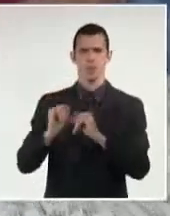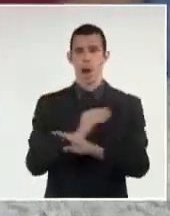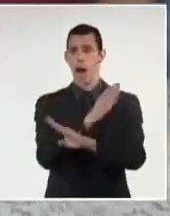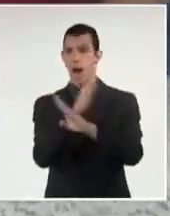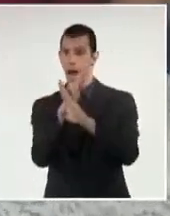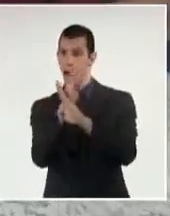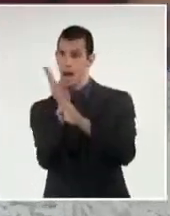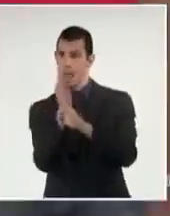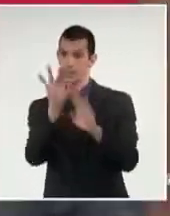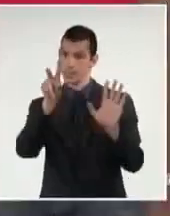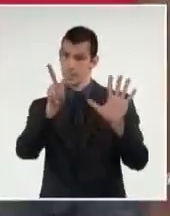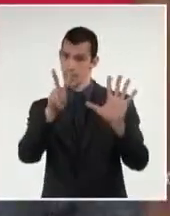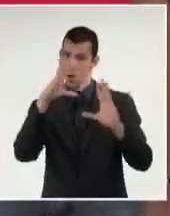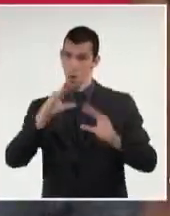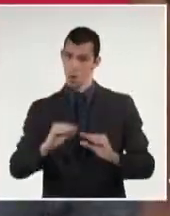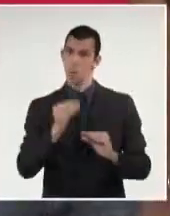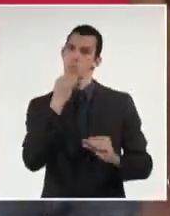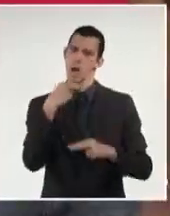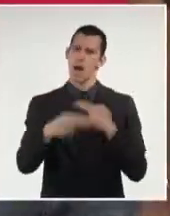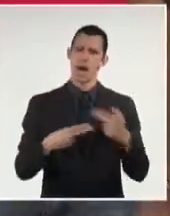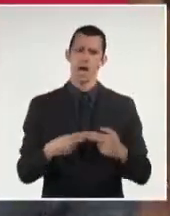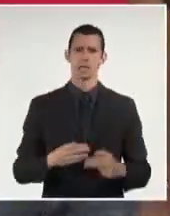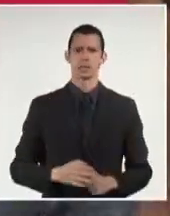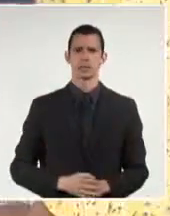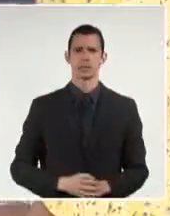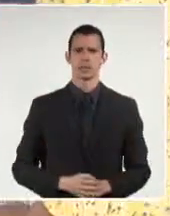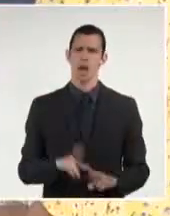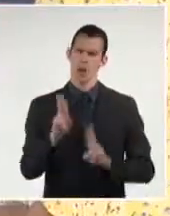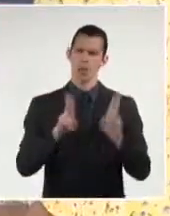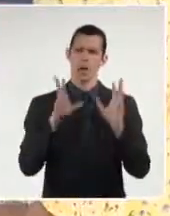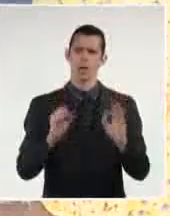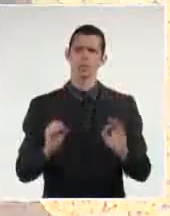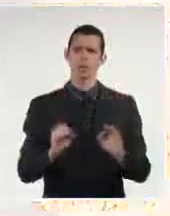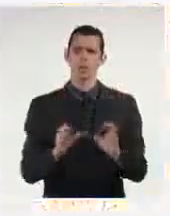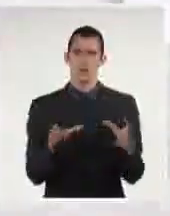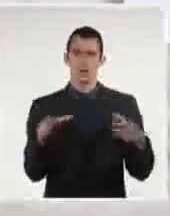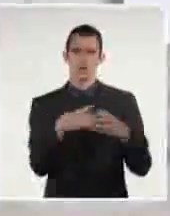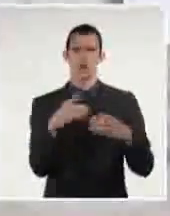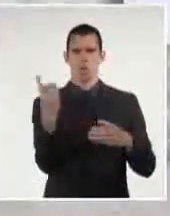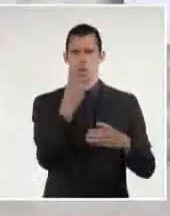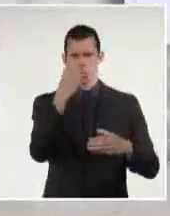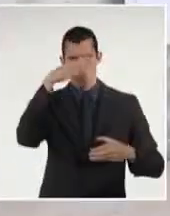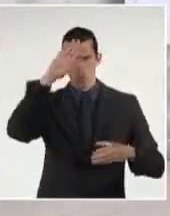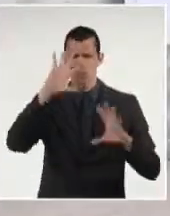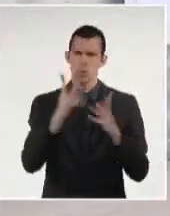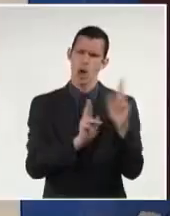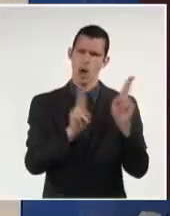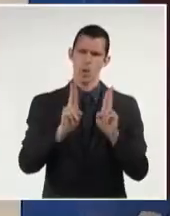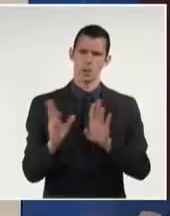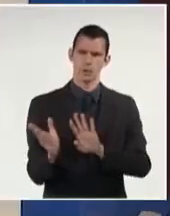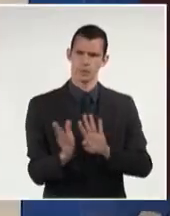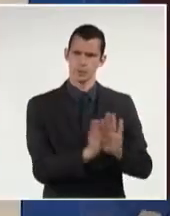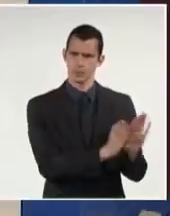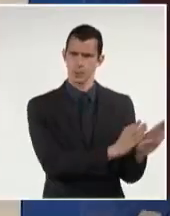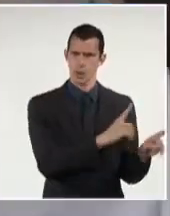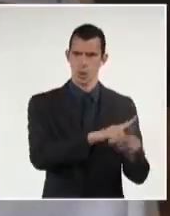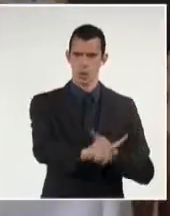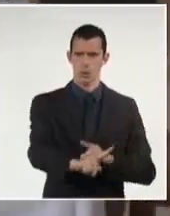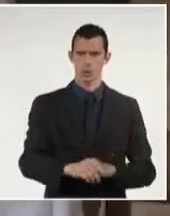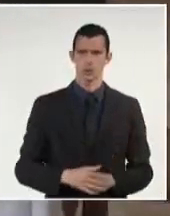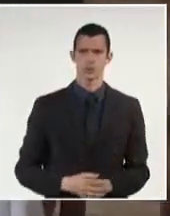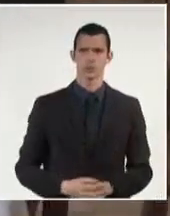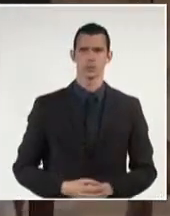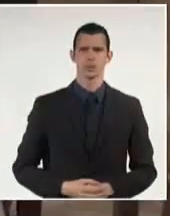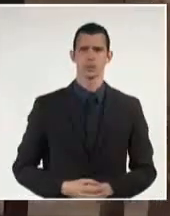de la noche para la realización del escrutinio por acuerdo del Consejo Electoral Nacional. El pueblo artemiseño dio una vez más